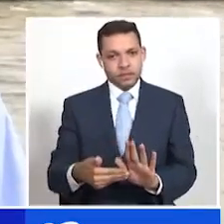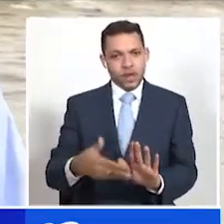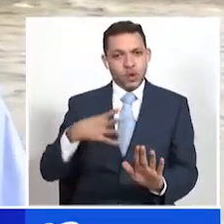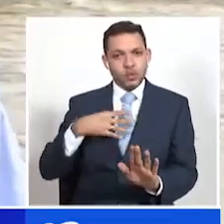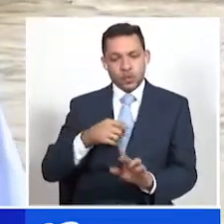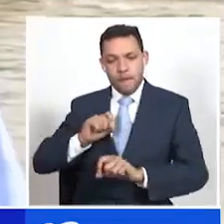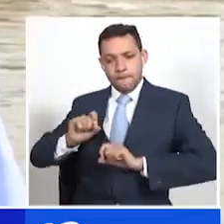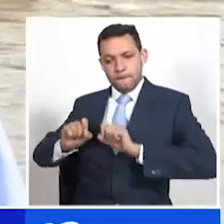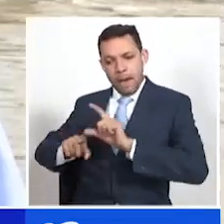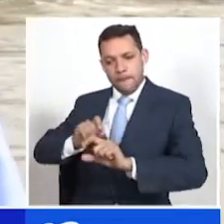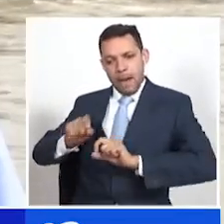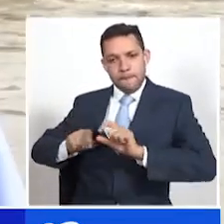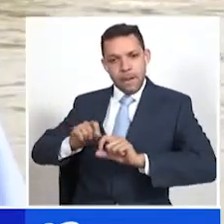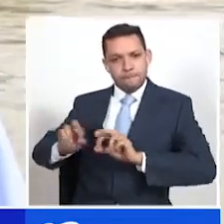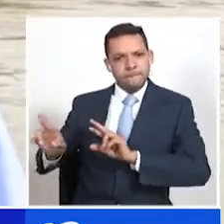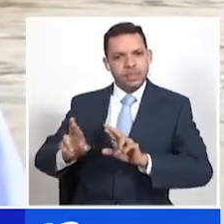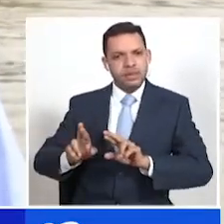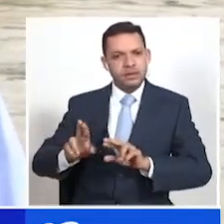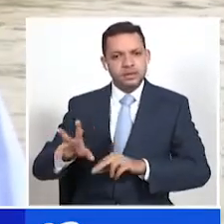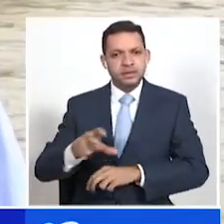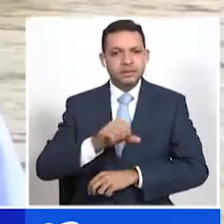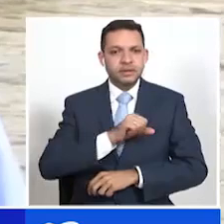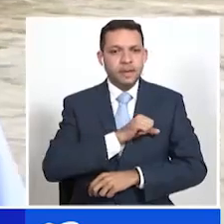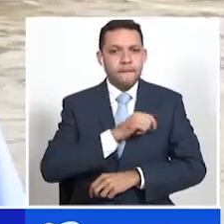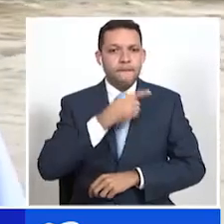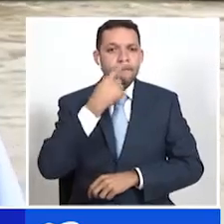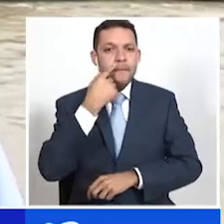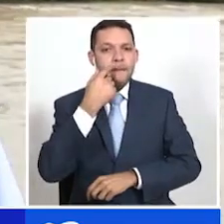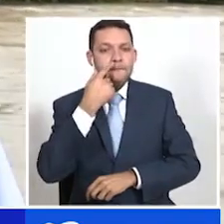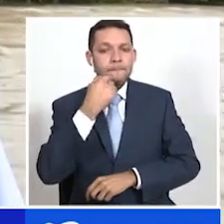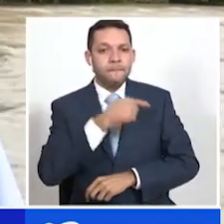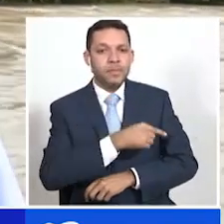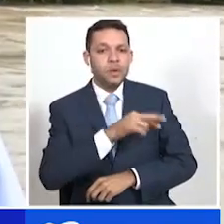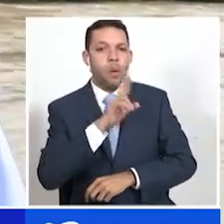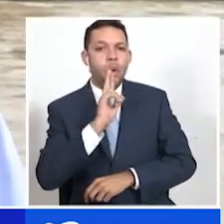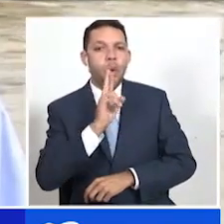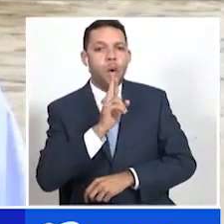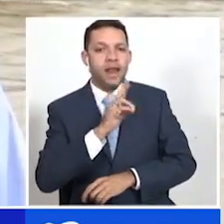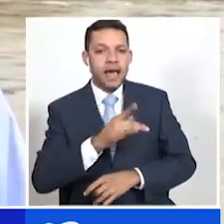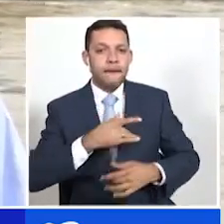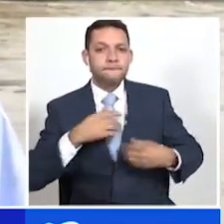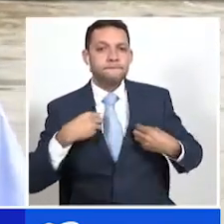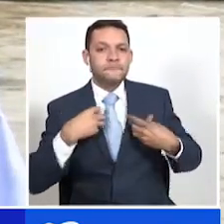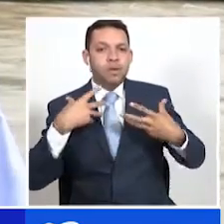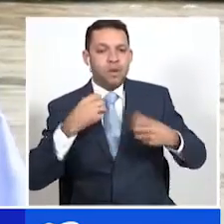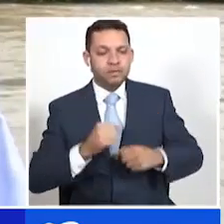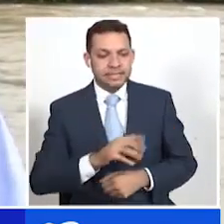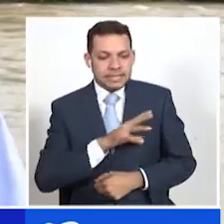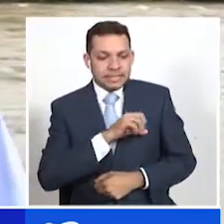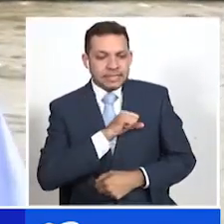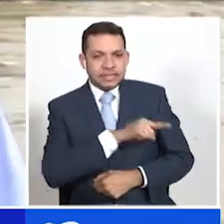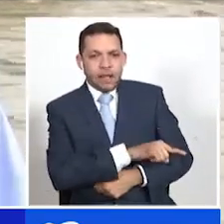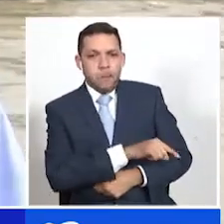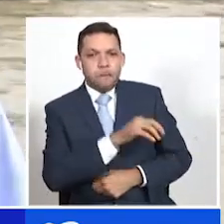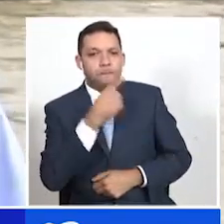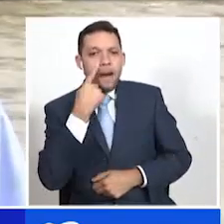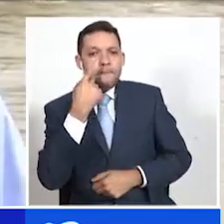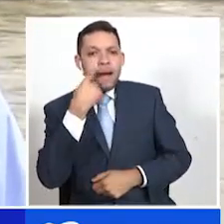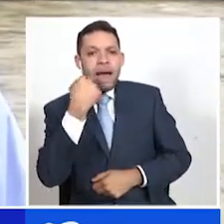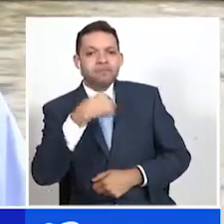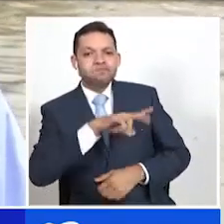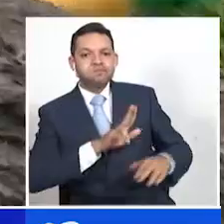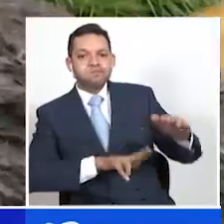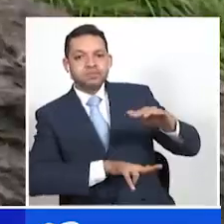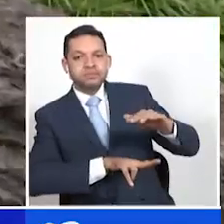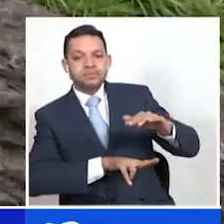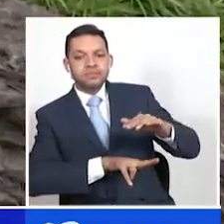entrevistamos de la nada, quiere que su papito regrese con vida, porque él está sepultado aquí. Aquí está la historia de